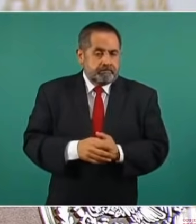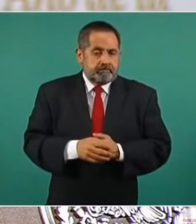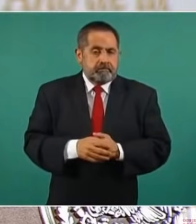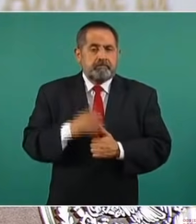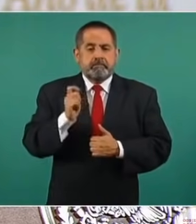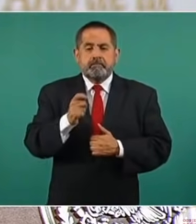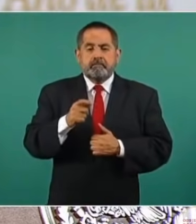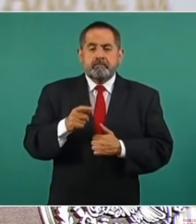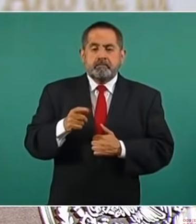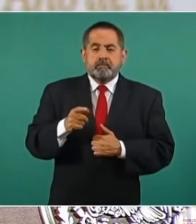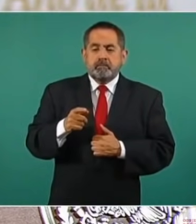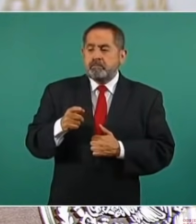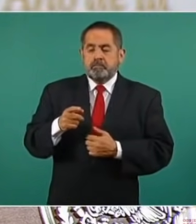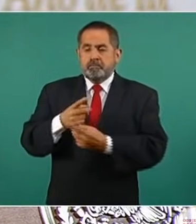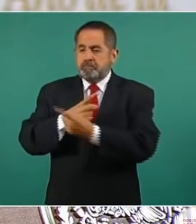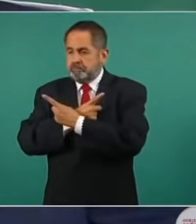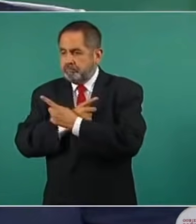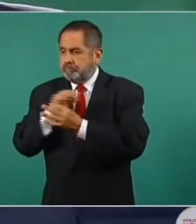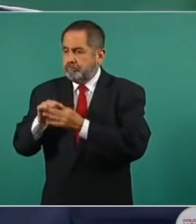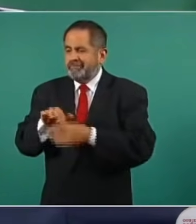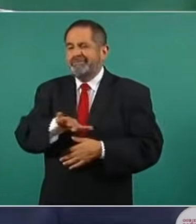el hacer a un lado los valores